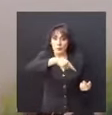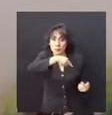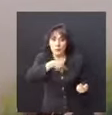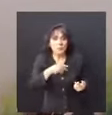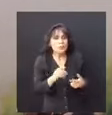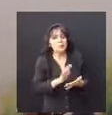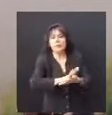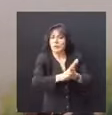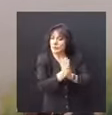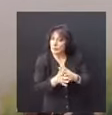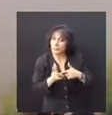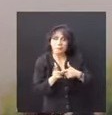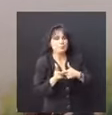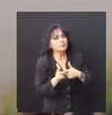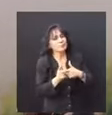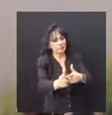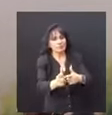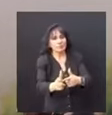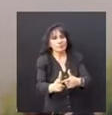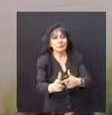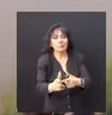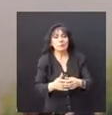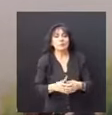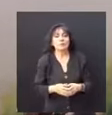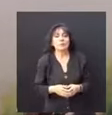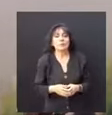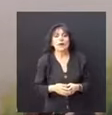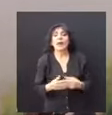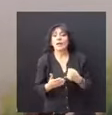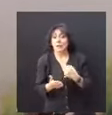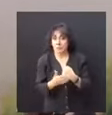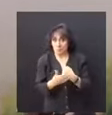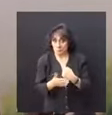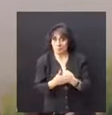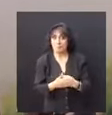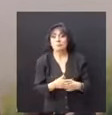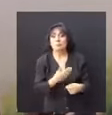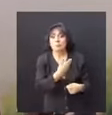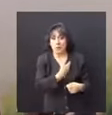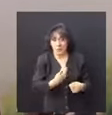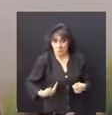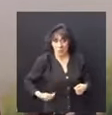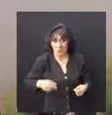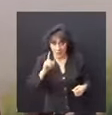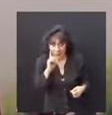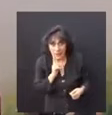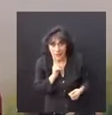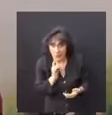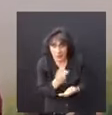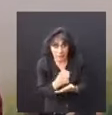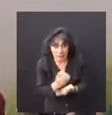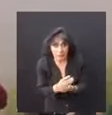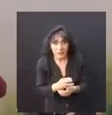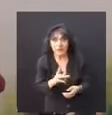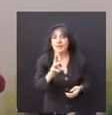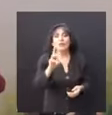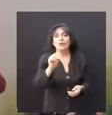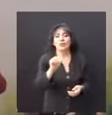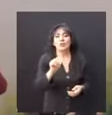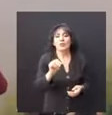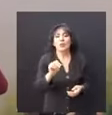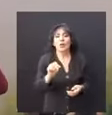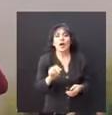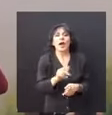es que le vaya a tocar a la próxima presidenta, le toca al pueblo de México continuar con